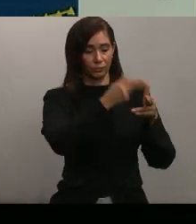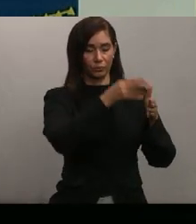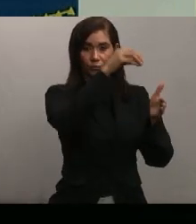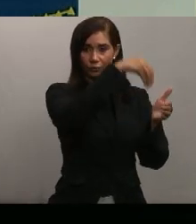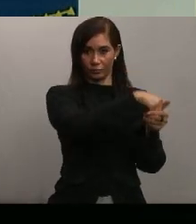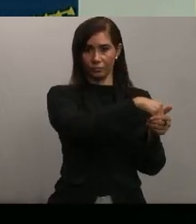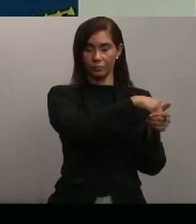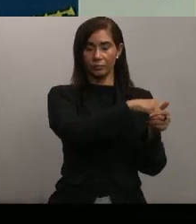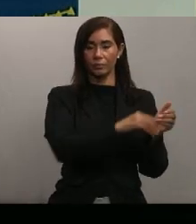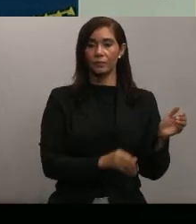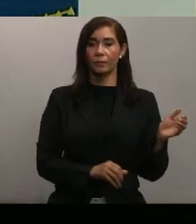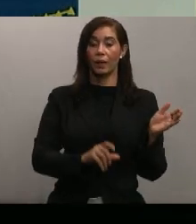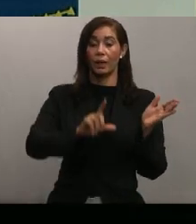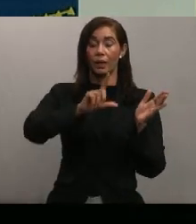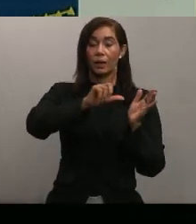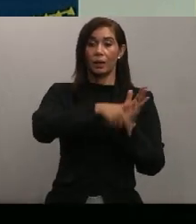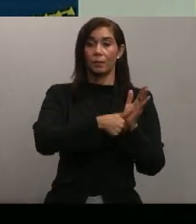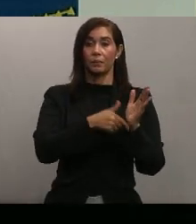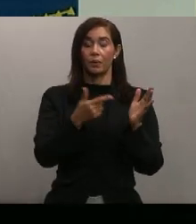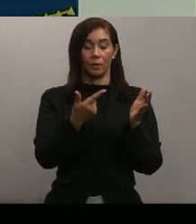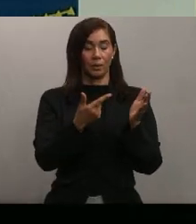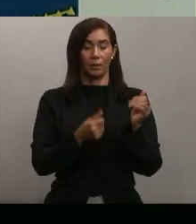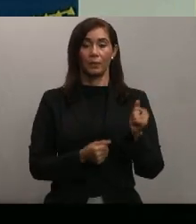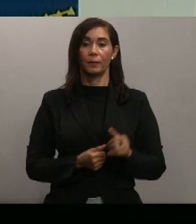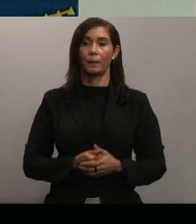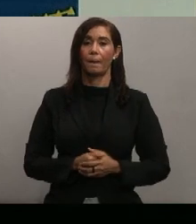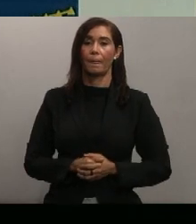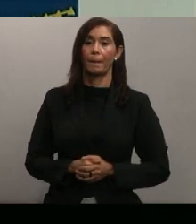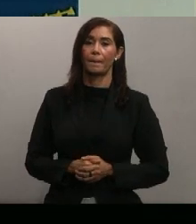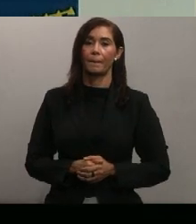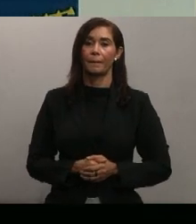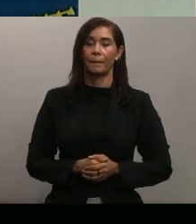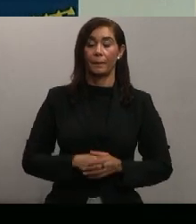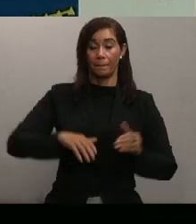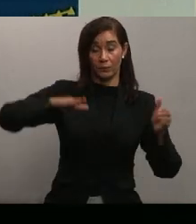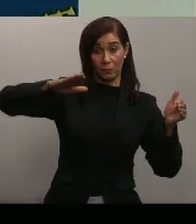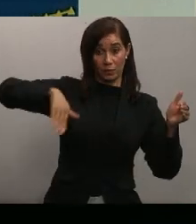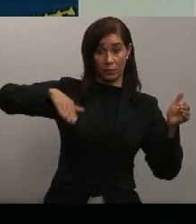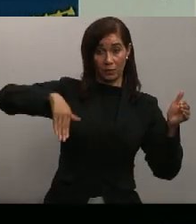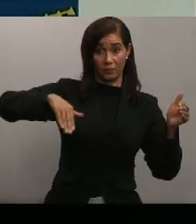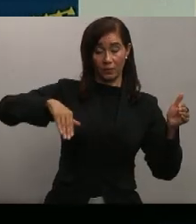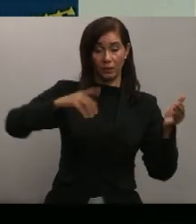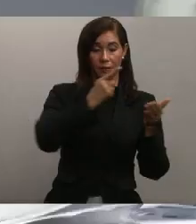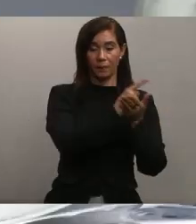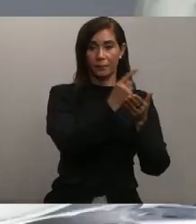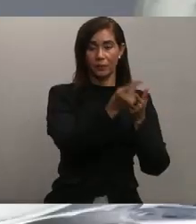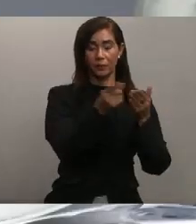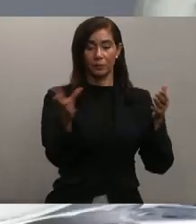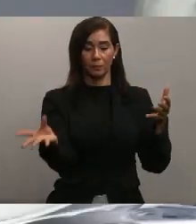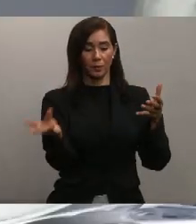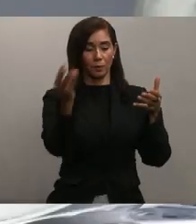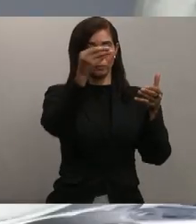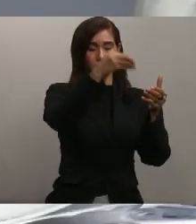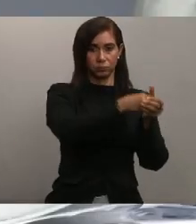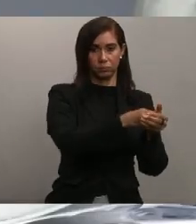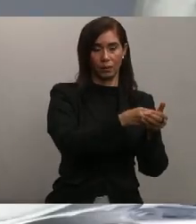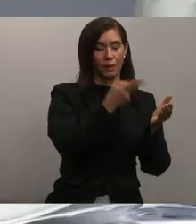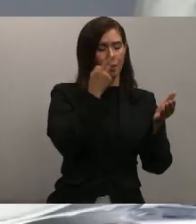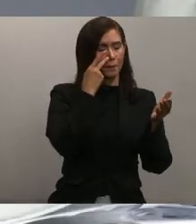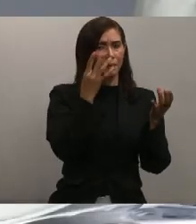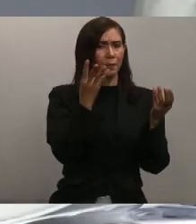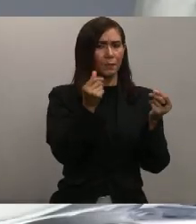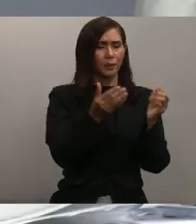agregar las altas epidemiológicas que no estaban siendo incluidas ahí, pues vamos a ver un comportamiento de este